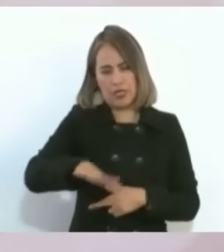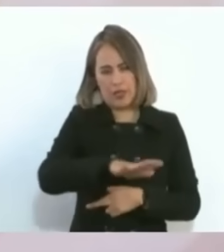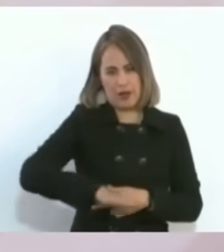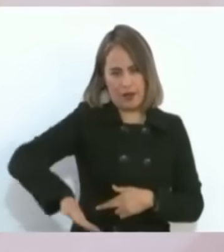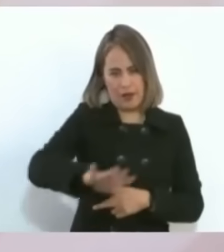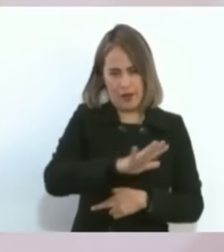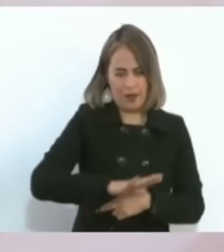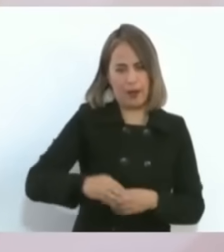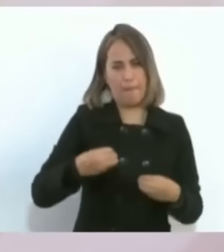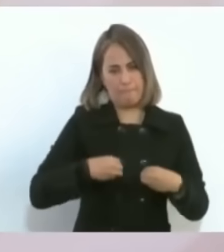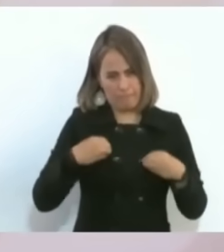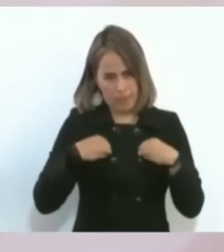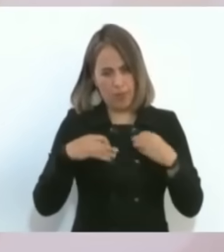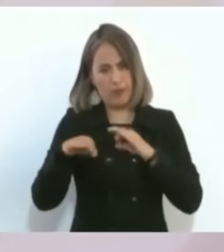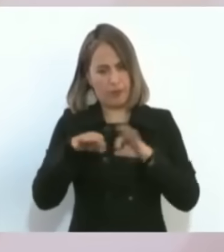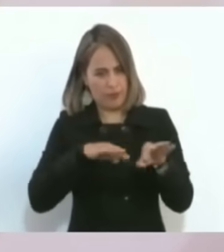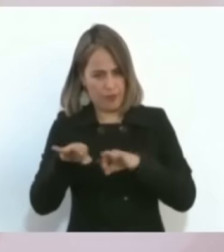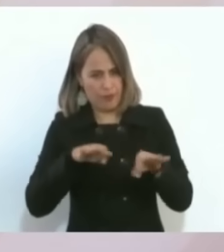que ya